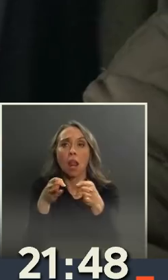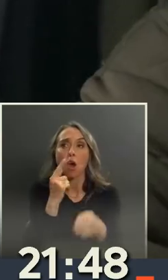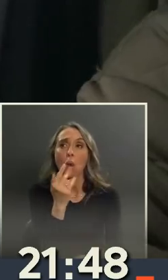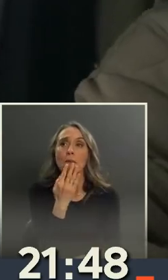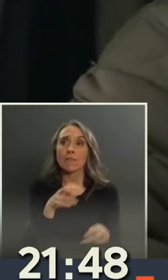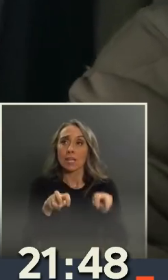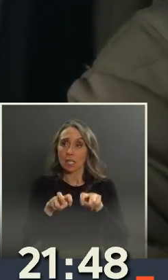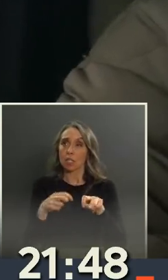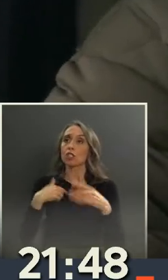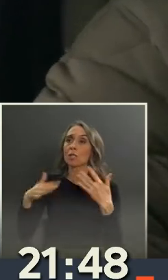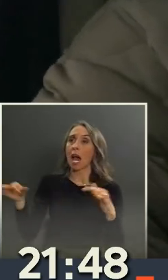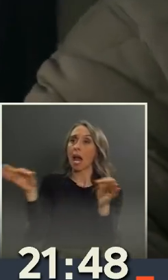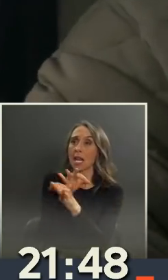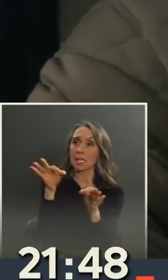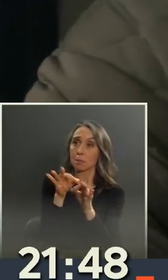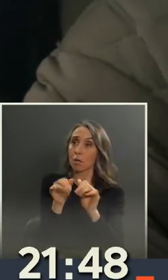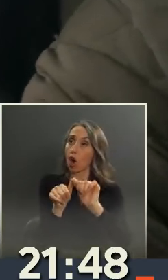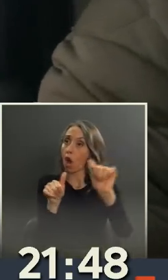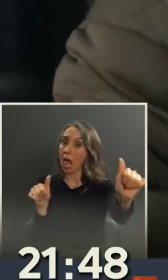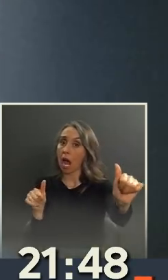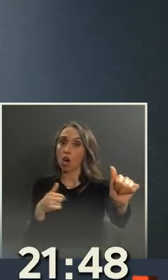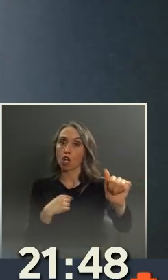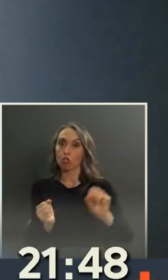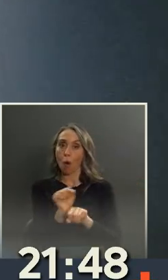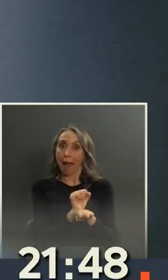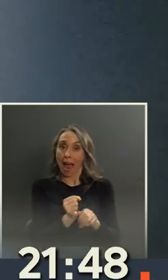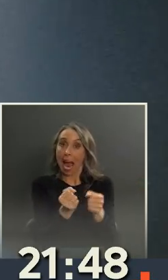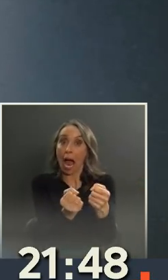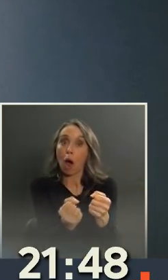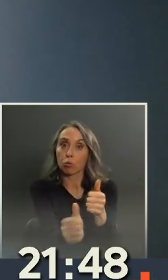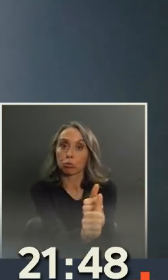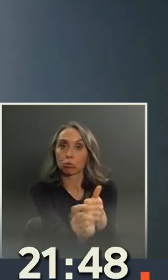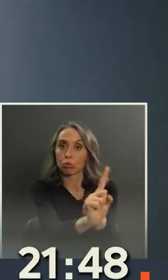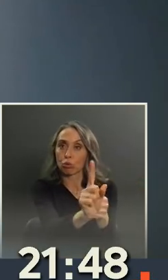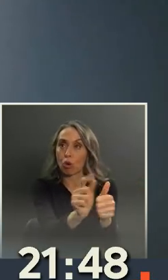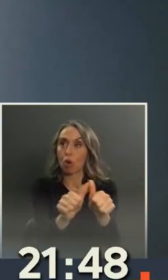le voy a explicar de lejos porque no puedo llegar hasta allá. Pero van a tener